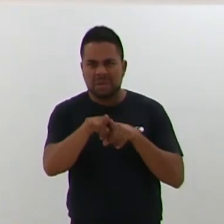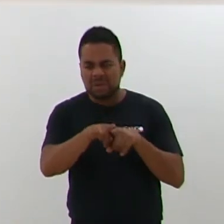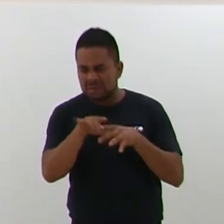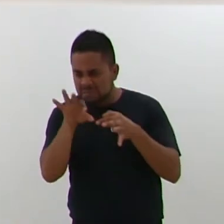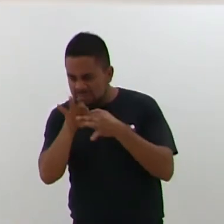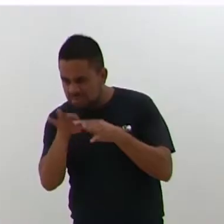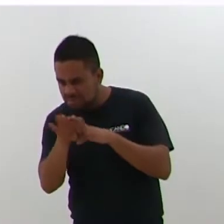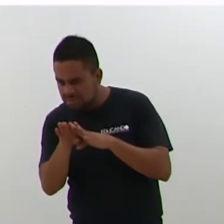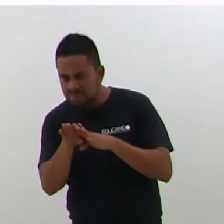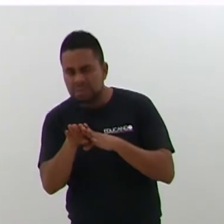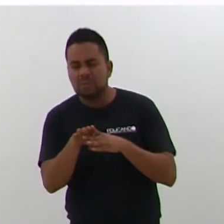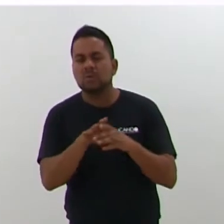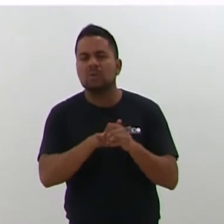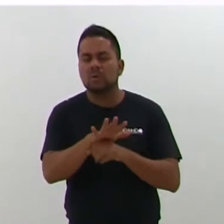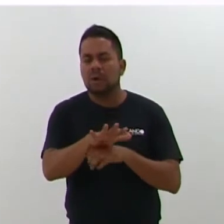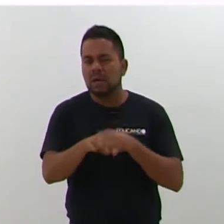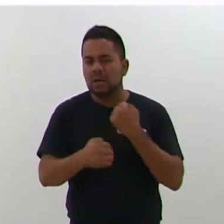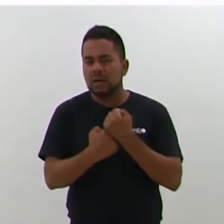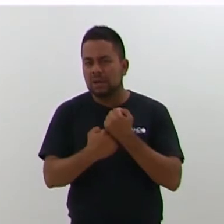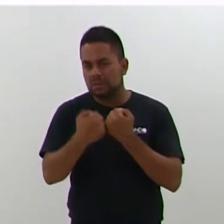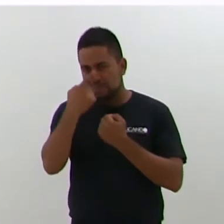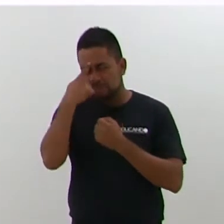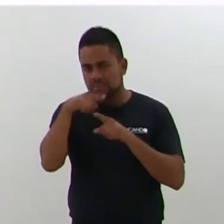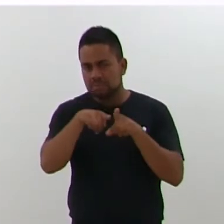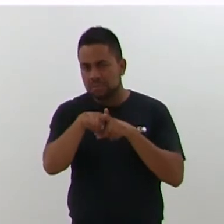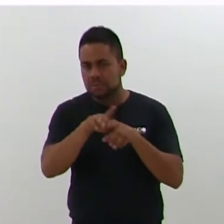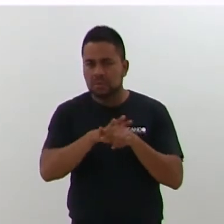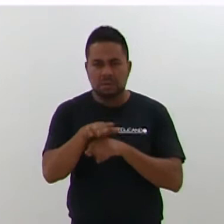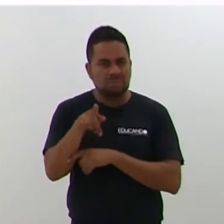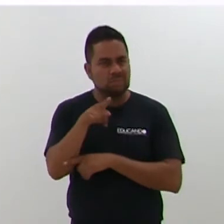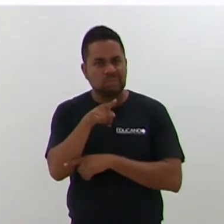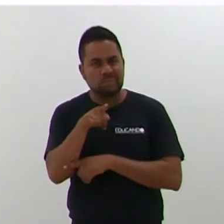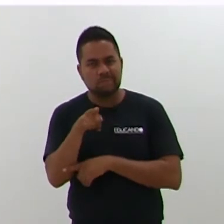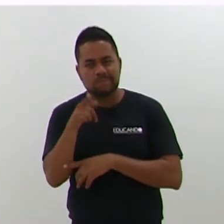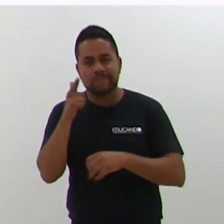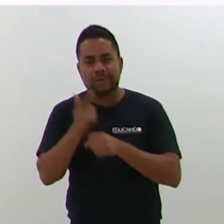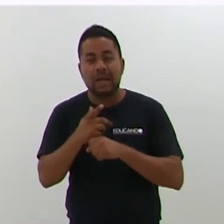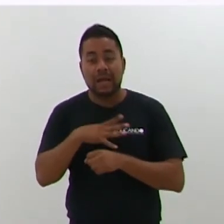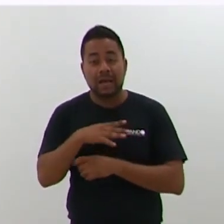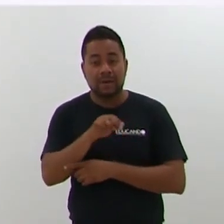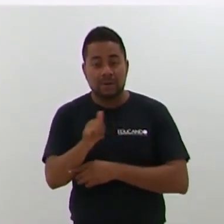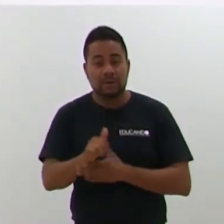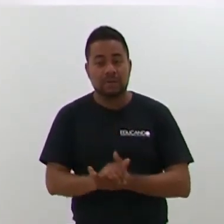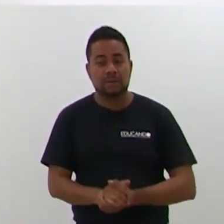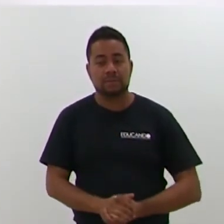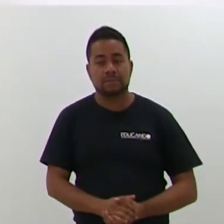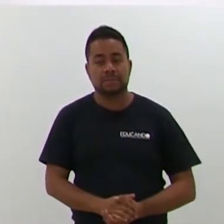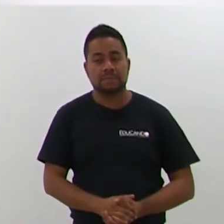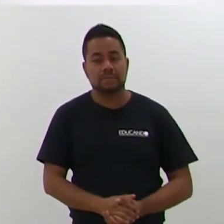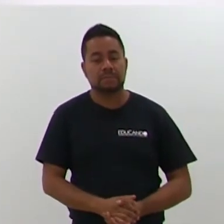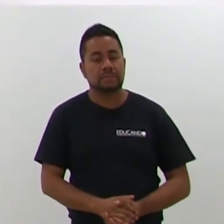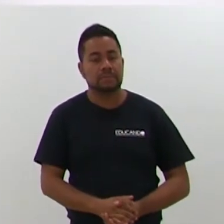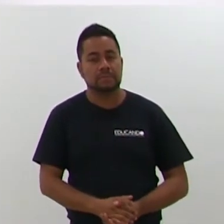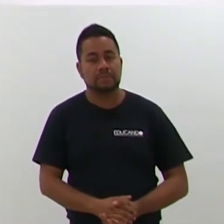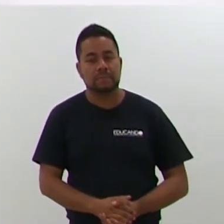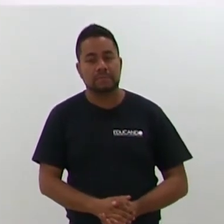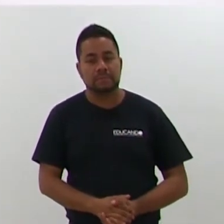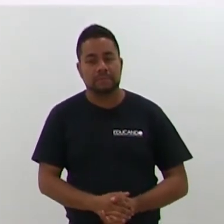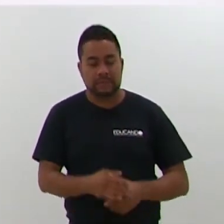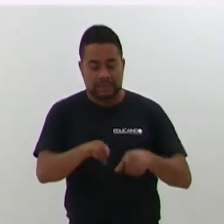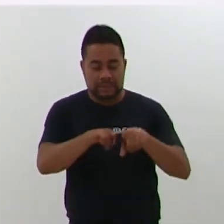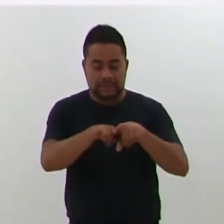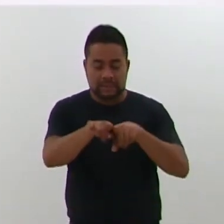forme parte de la familia léxica de hermano. Aquí encontré otra, miren. Está hermana.